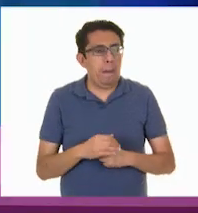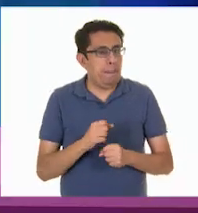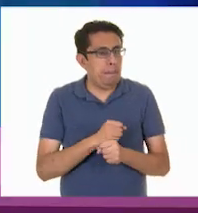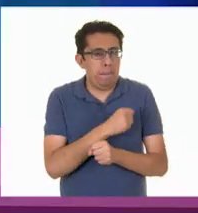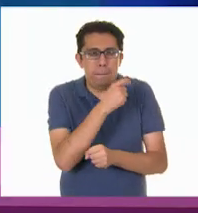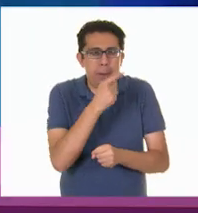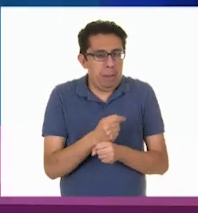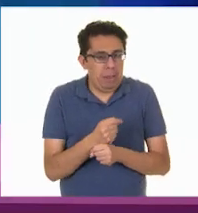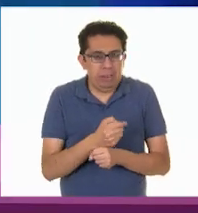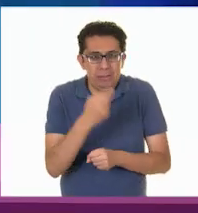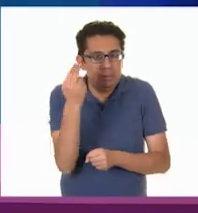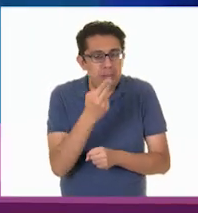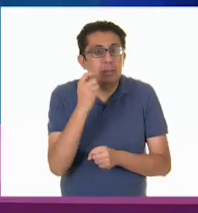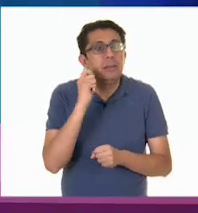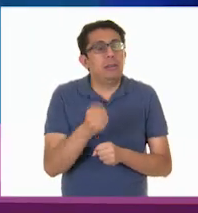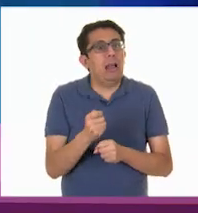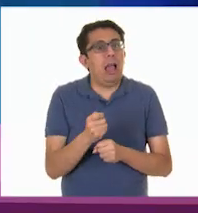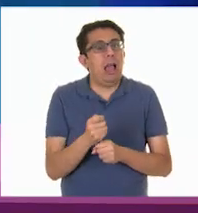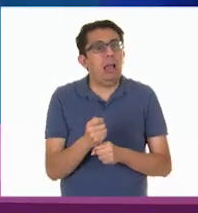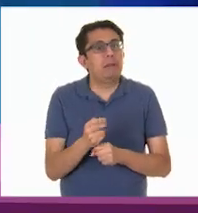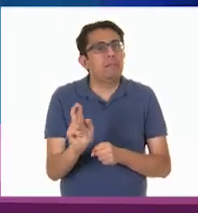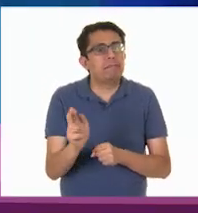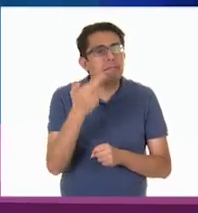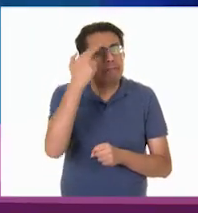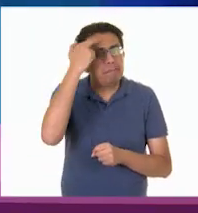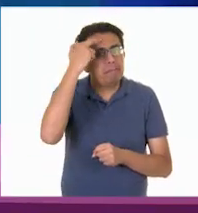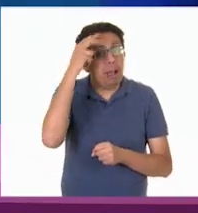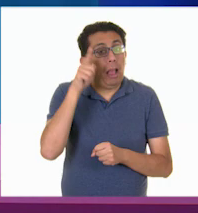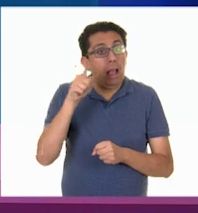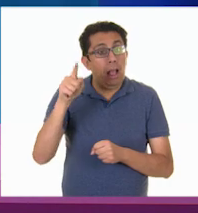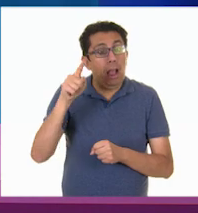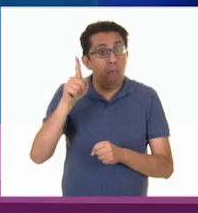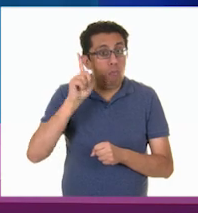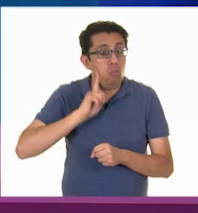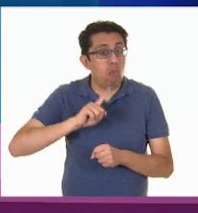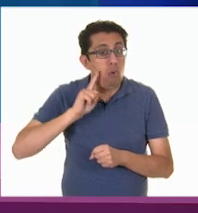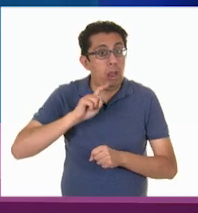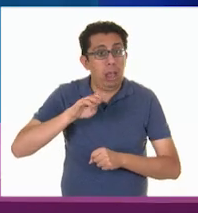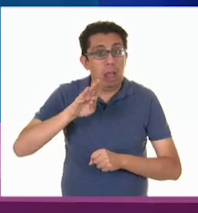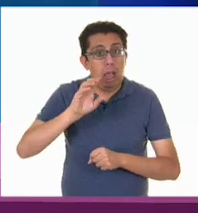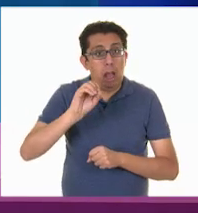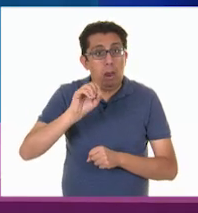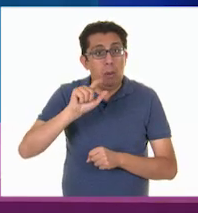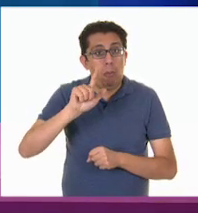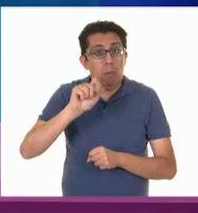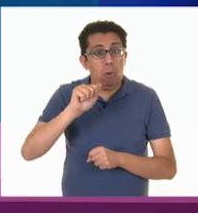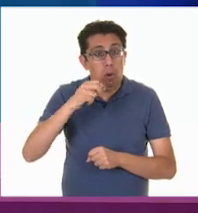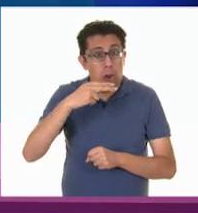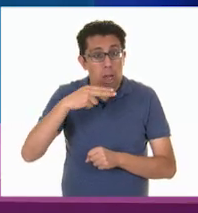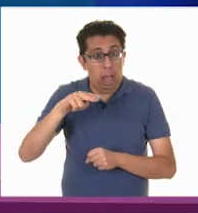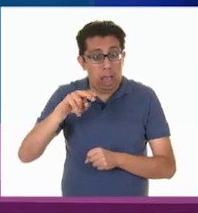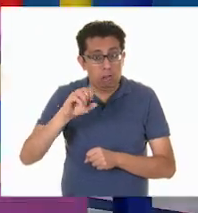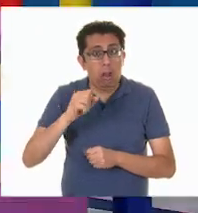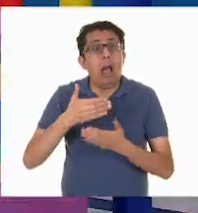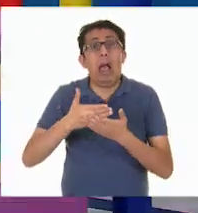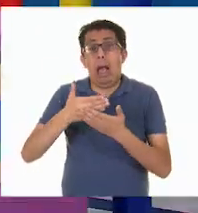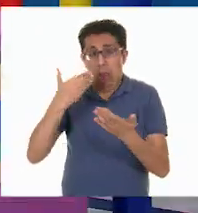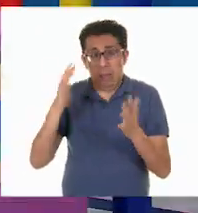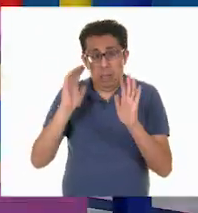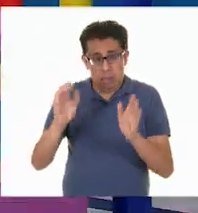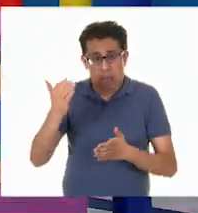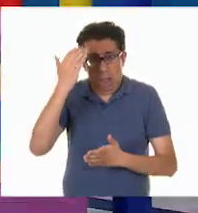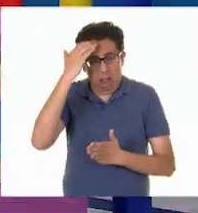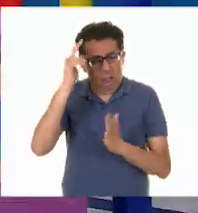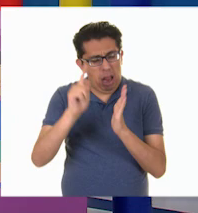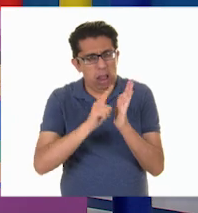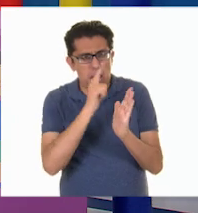que necesitamos es tomar en cuenta si la señora Bolaños conocía lo que dice la norma. Yo pienso que sí,